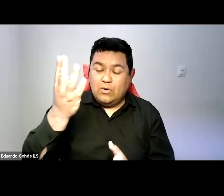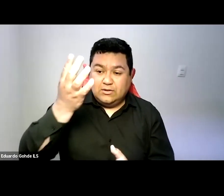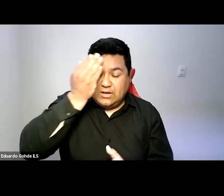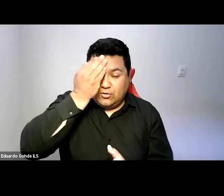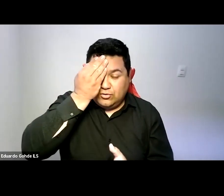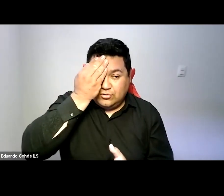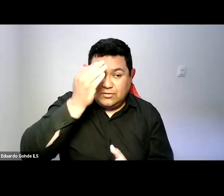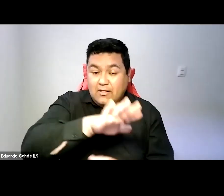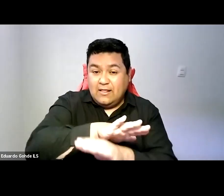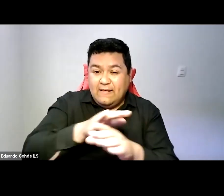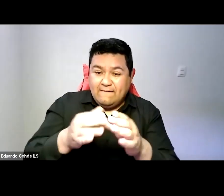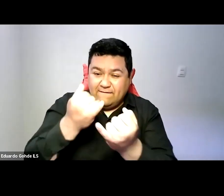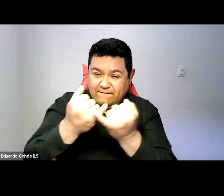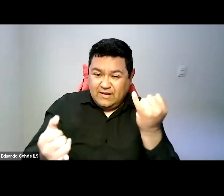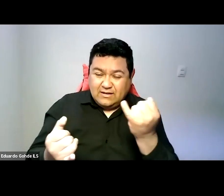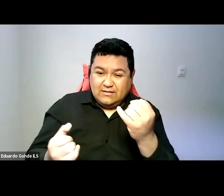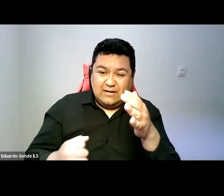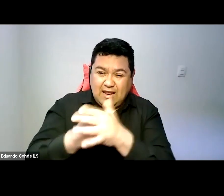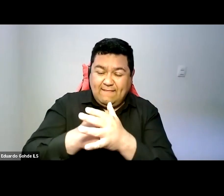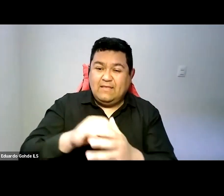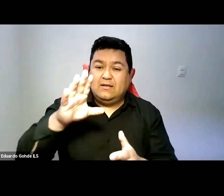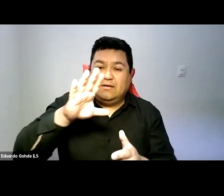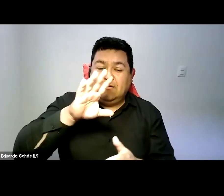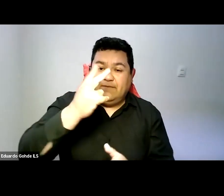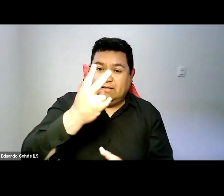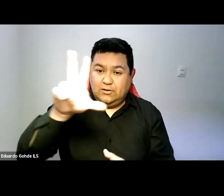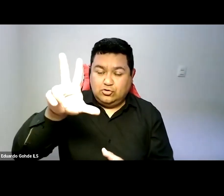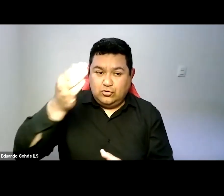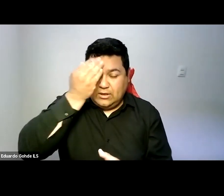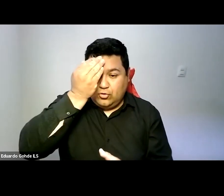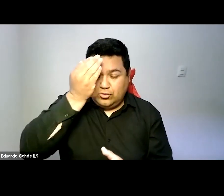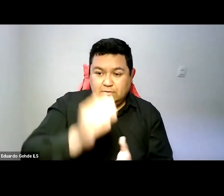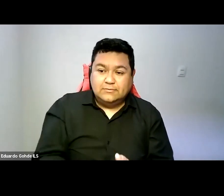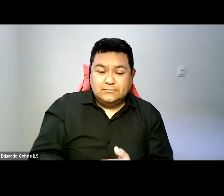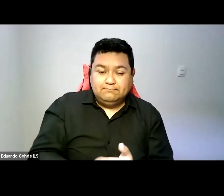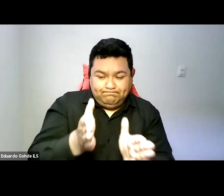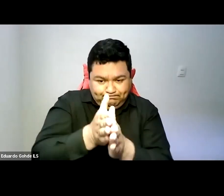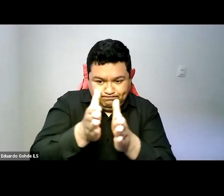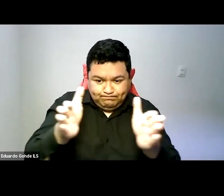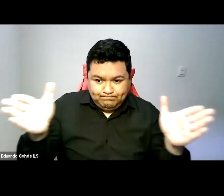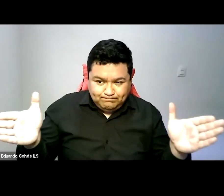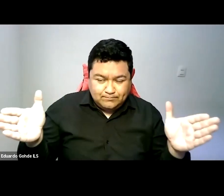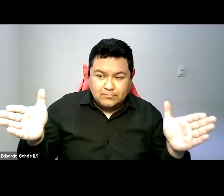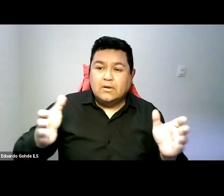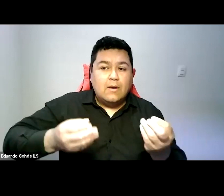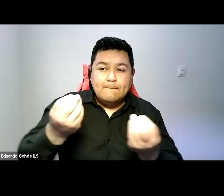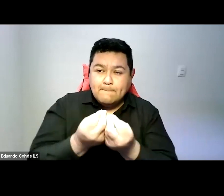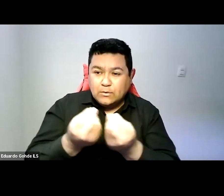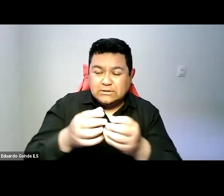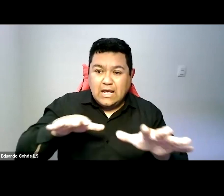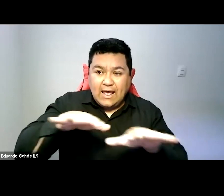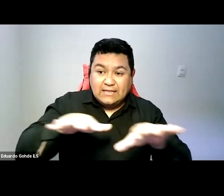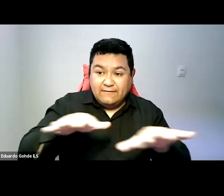finaliza el día 28 de este mes. Y durante este periodo de tiempo, gran parte de las actividades